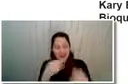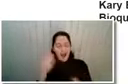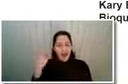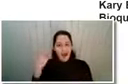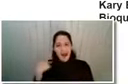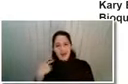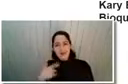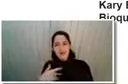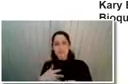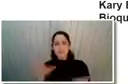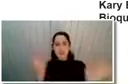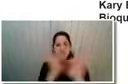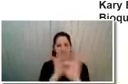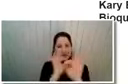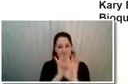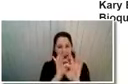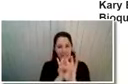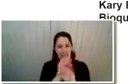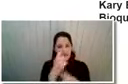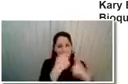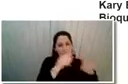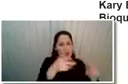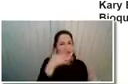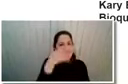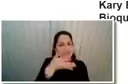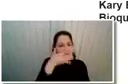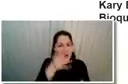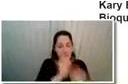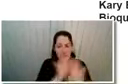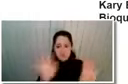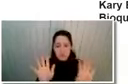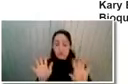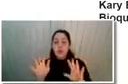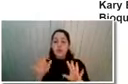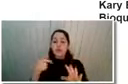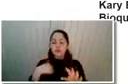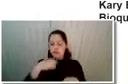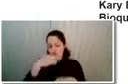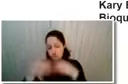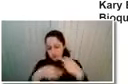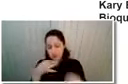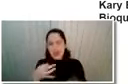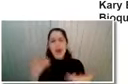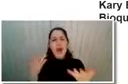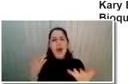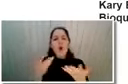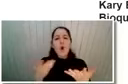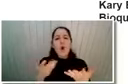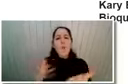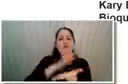hubo en la radio de la UACH, es como que se sacaran fotocopias a una hoja que tiene estas